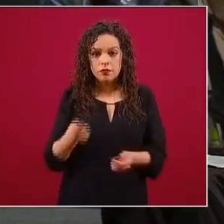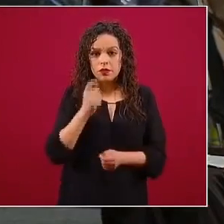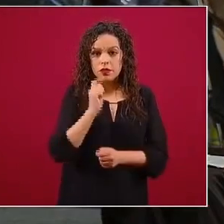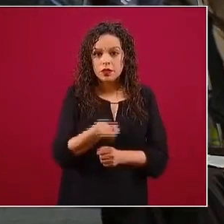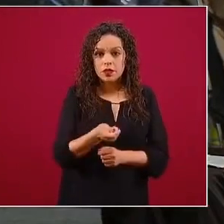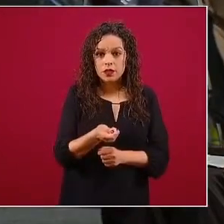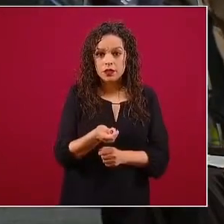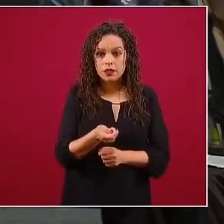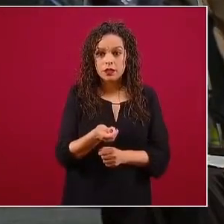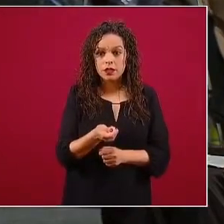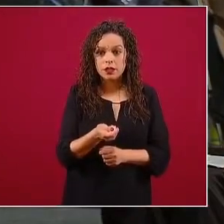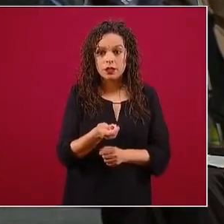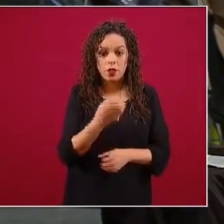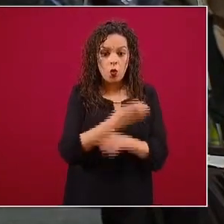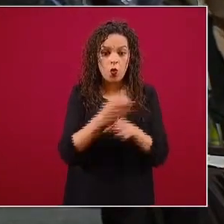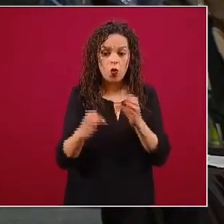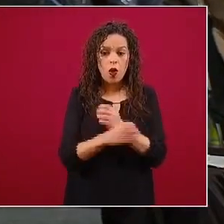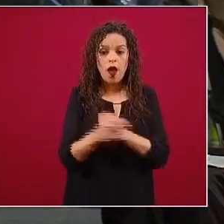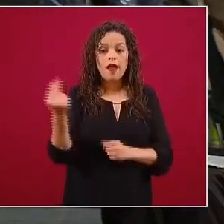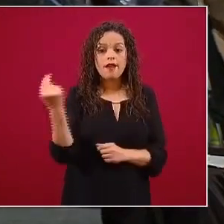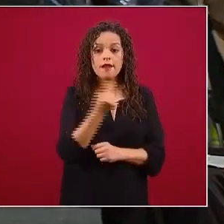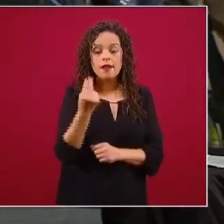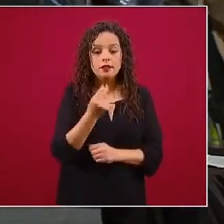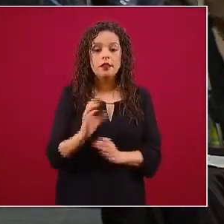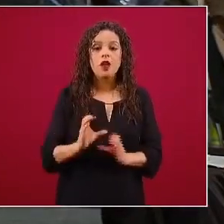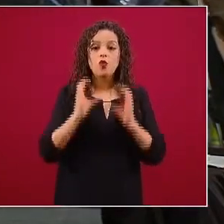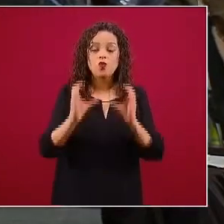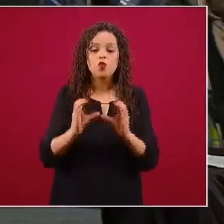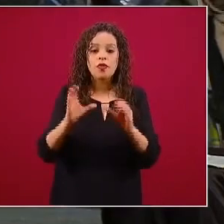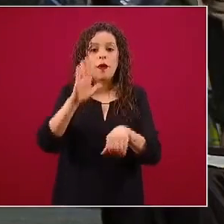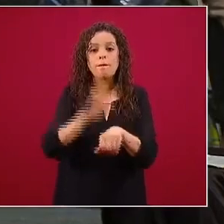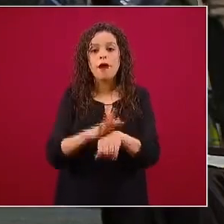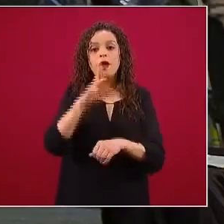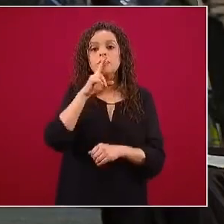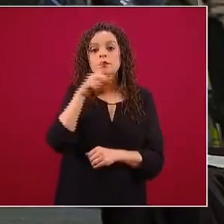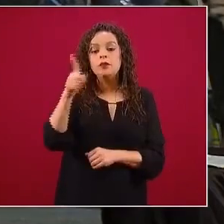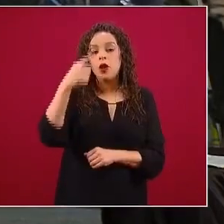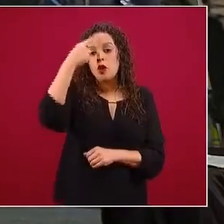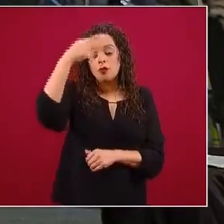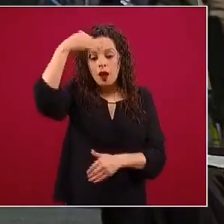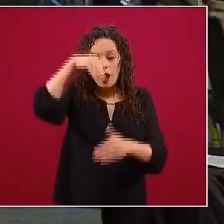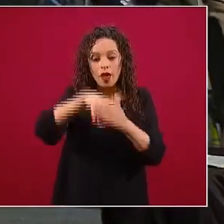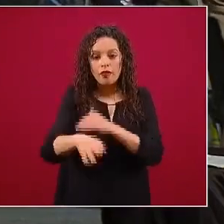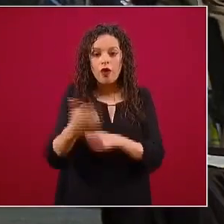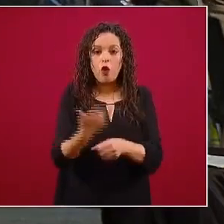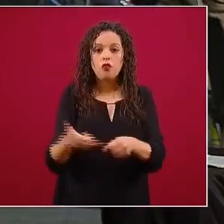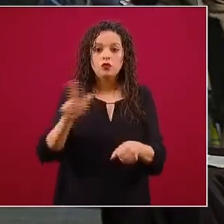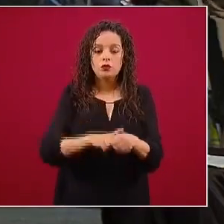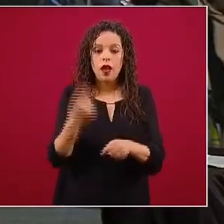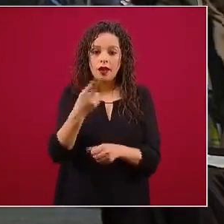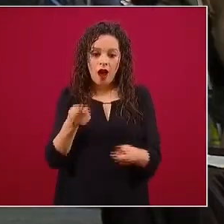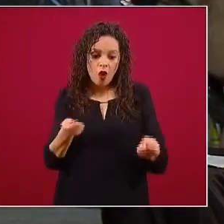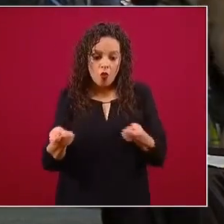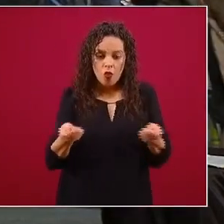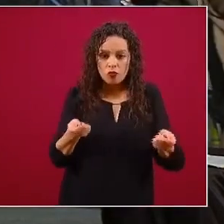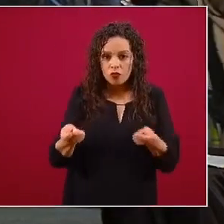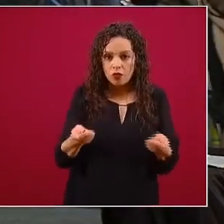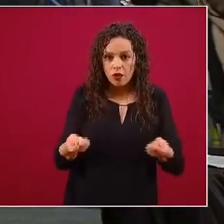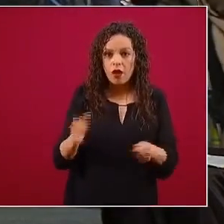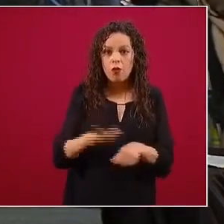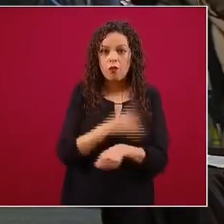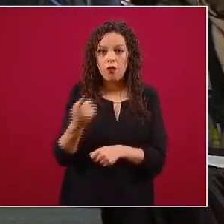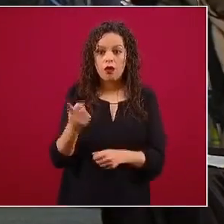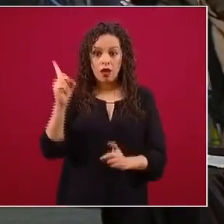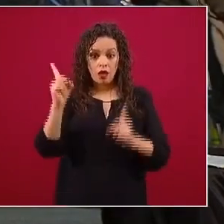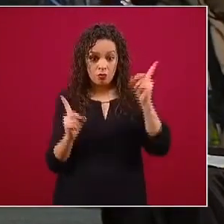cosas que se tengan que mejorar dentro de esta nueva normalidad en el manejo hospitalario? De hecho, las protestas obedecen precisamente a